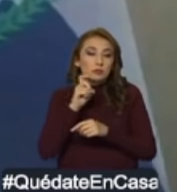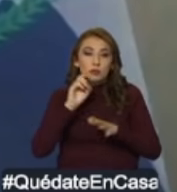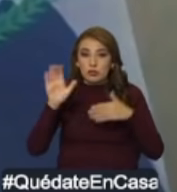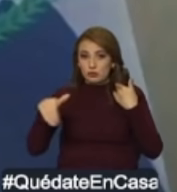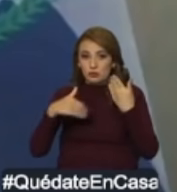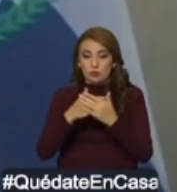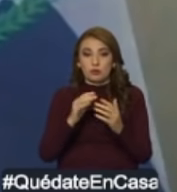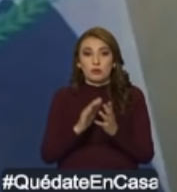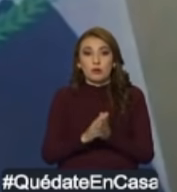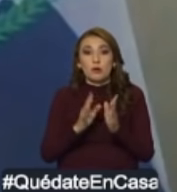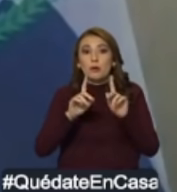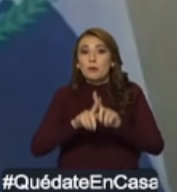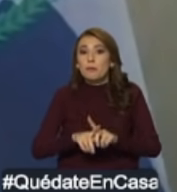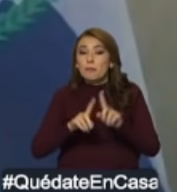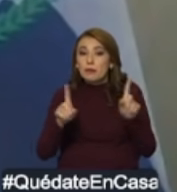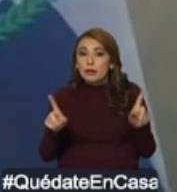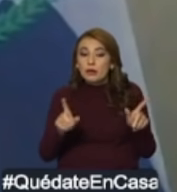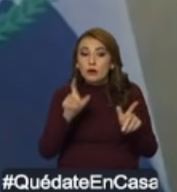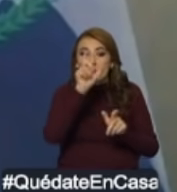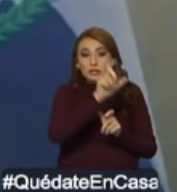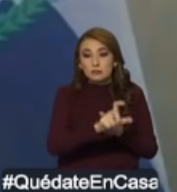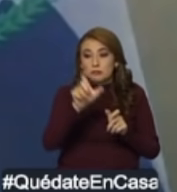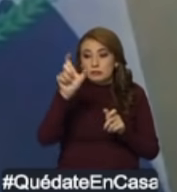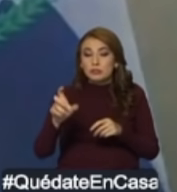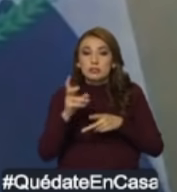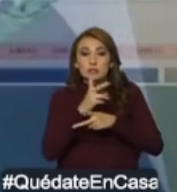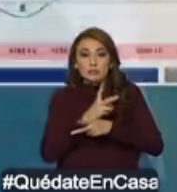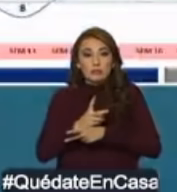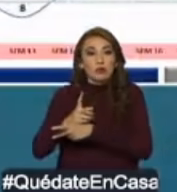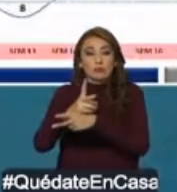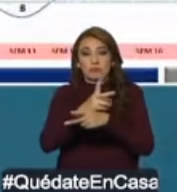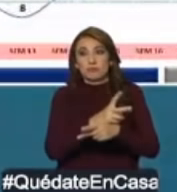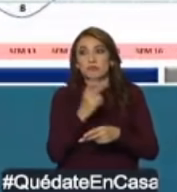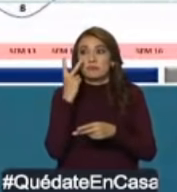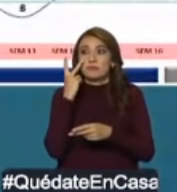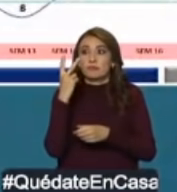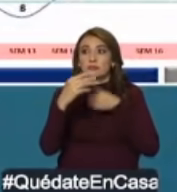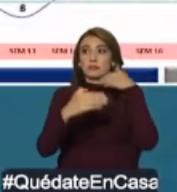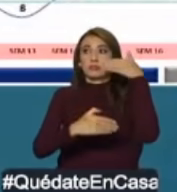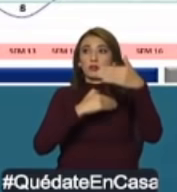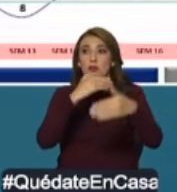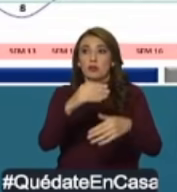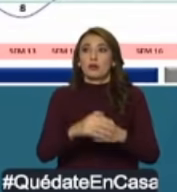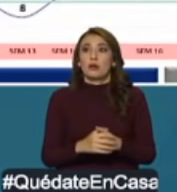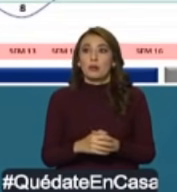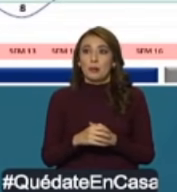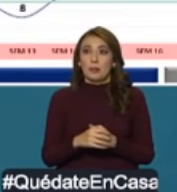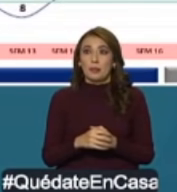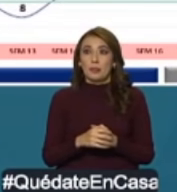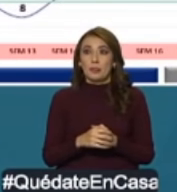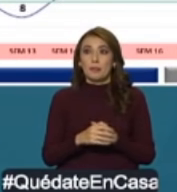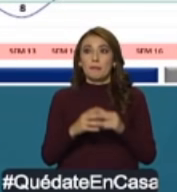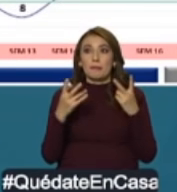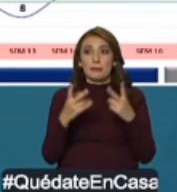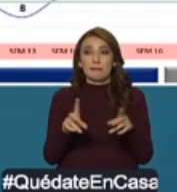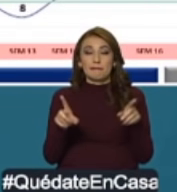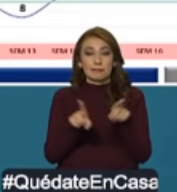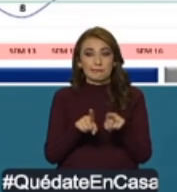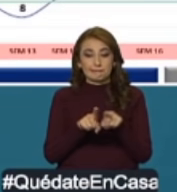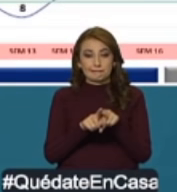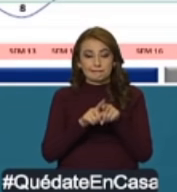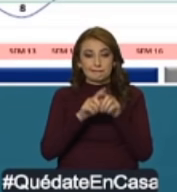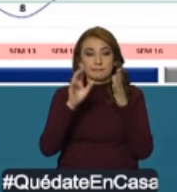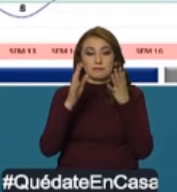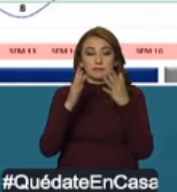más importante, que es la vida humana, nosotros podemos tener una dimensión de lo que estaría sucediendo. Así como también la delincuencia, y